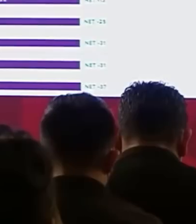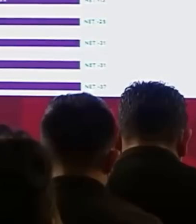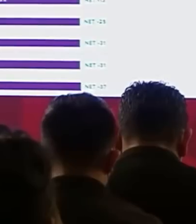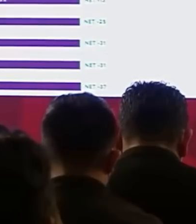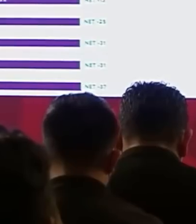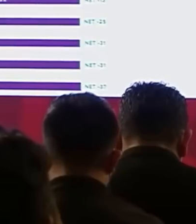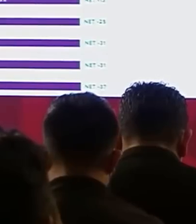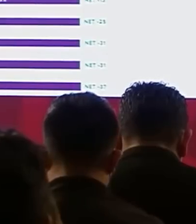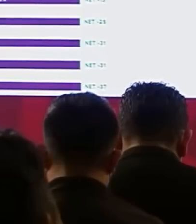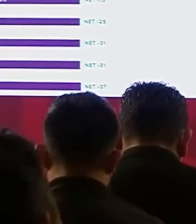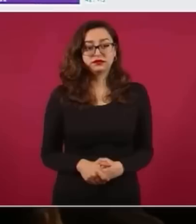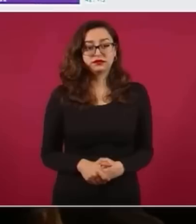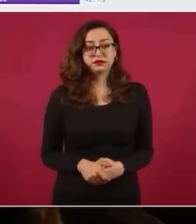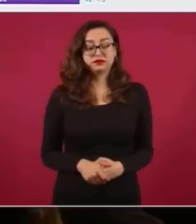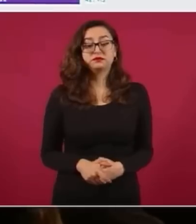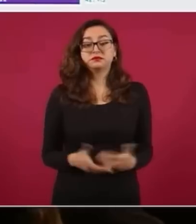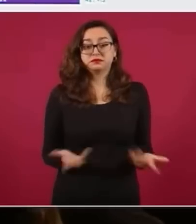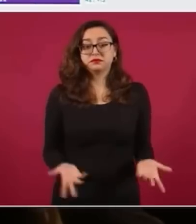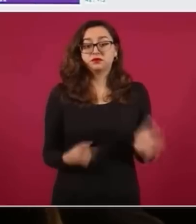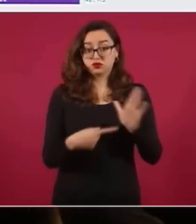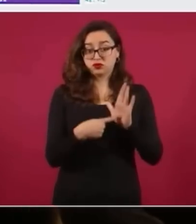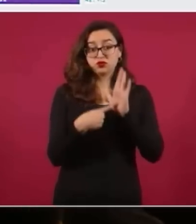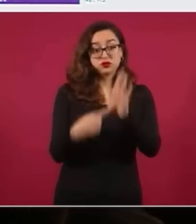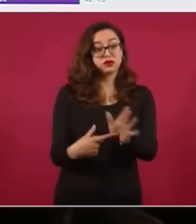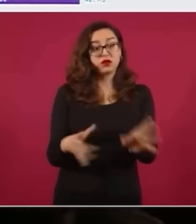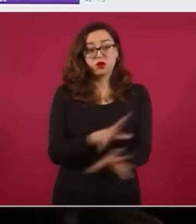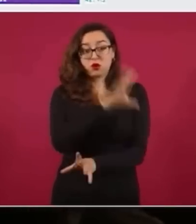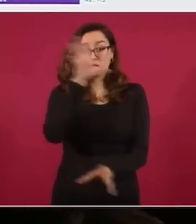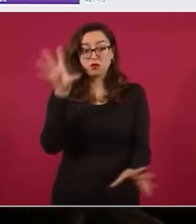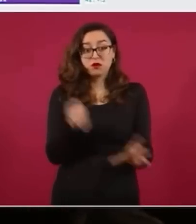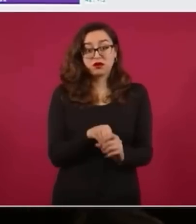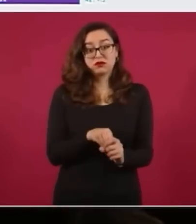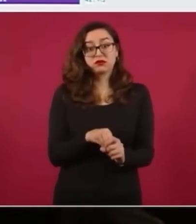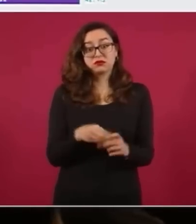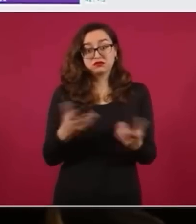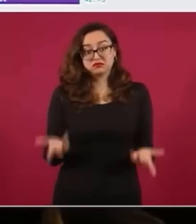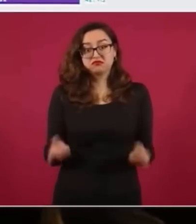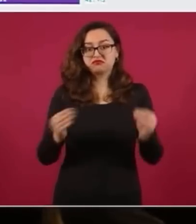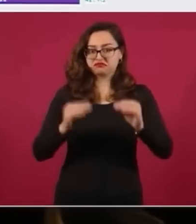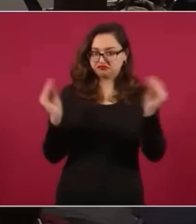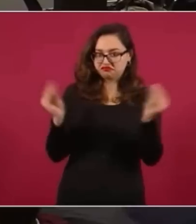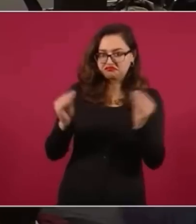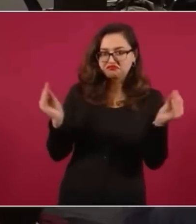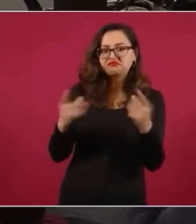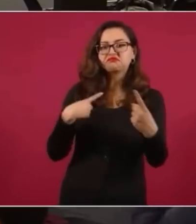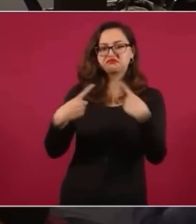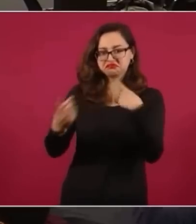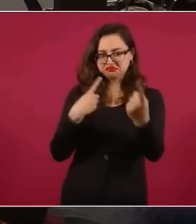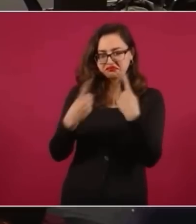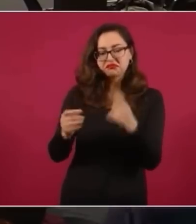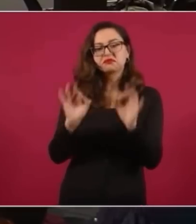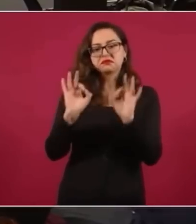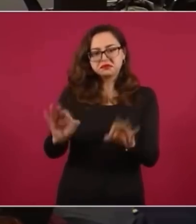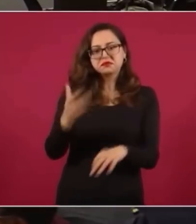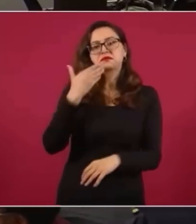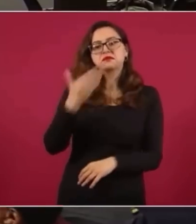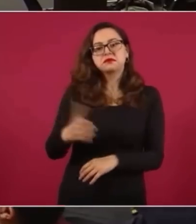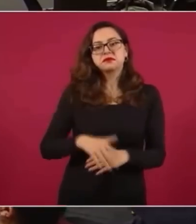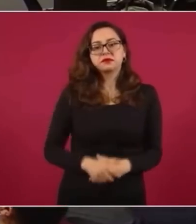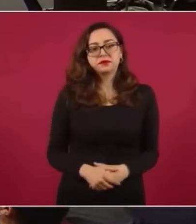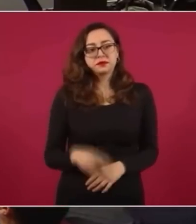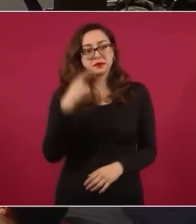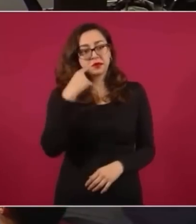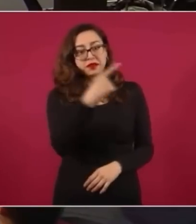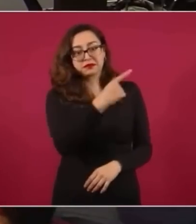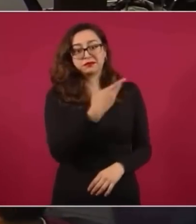plantear porque aquí estamos en un buen debate. Mira el presidente